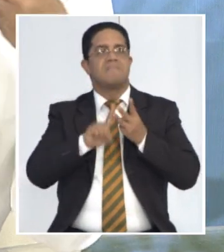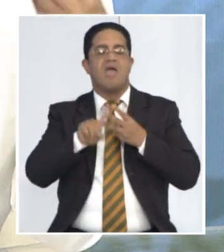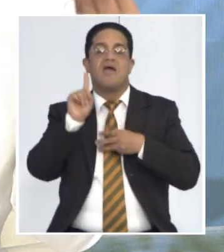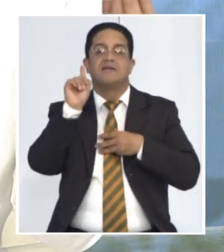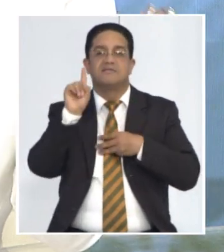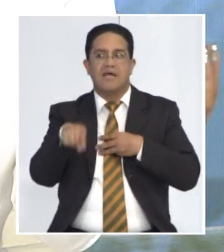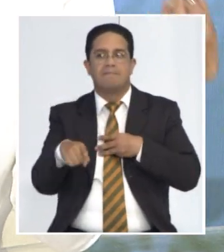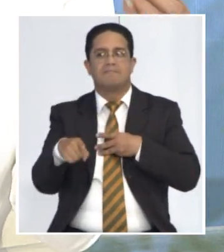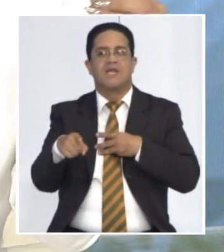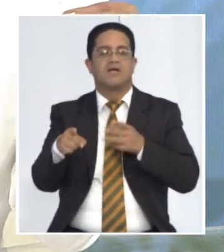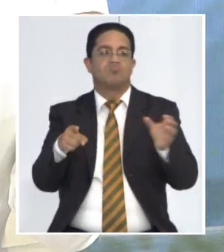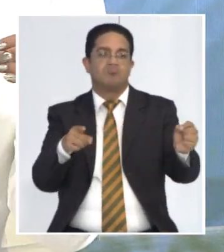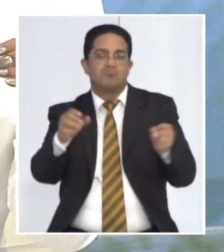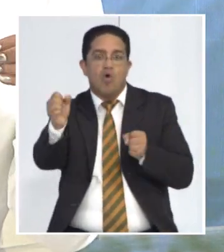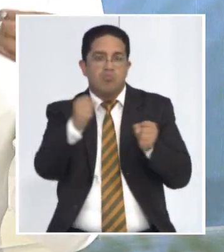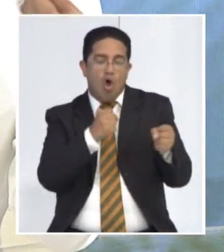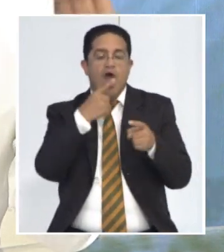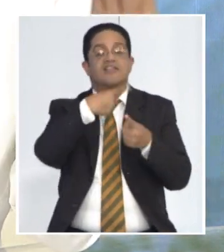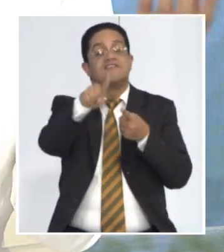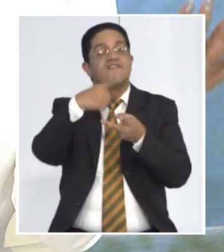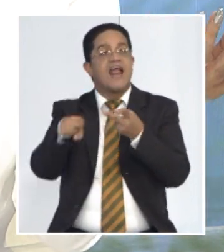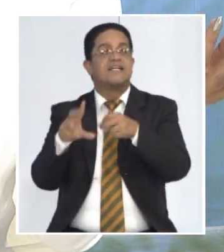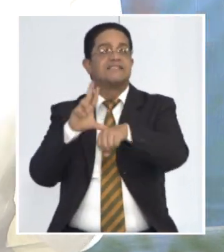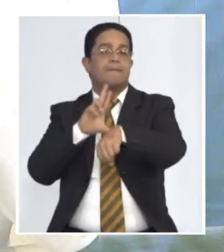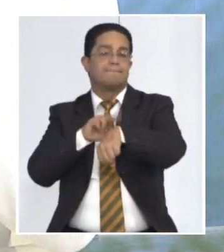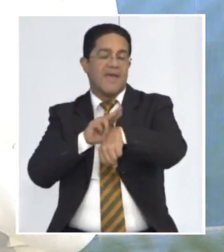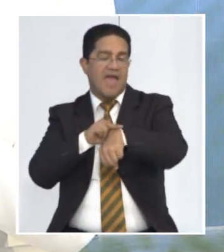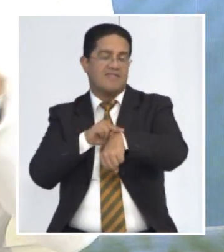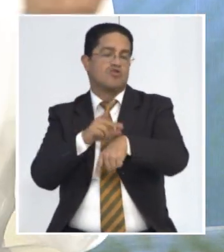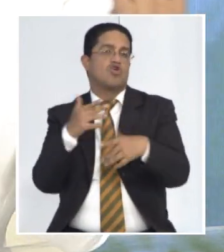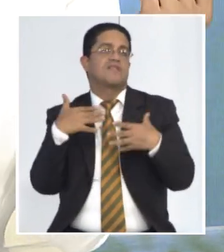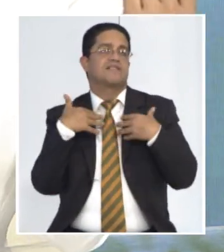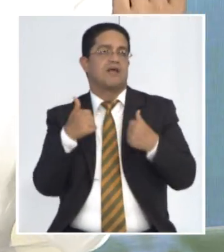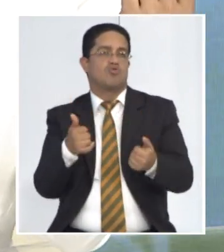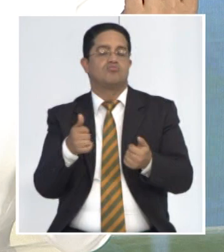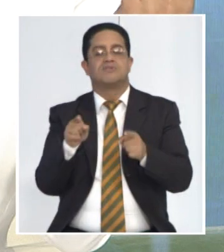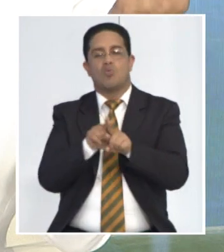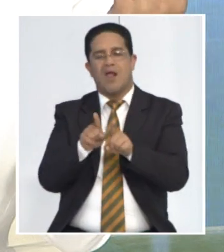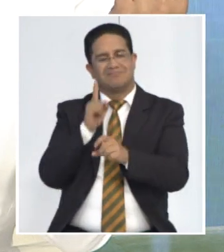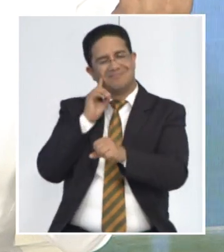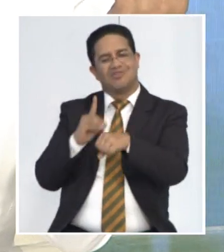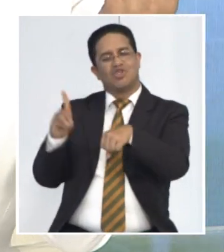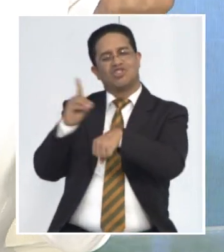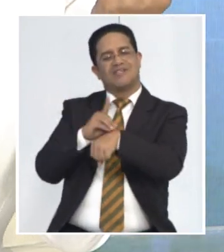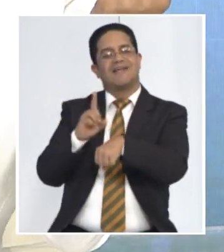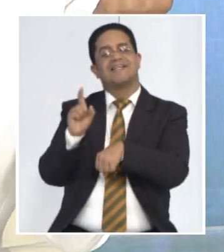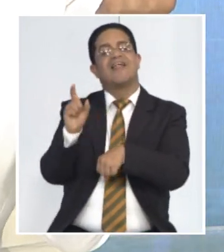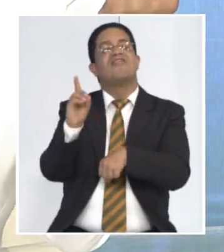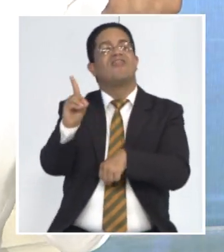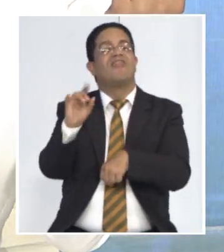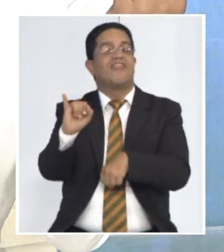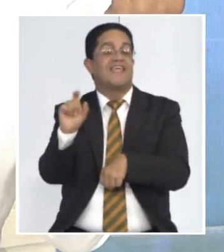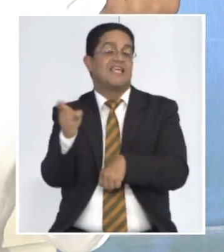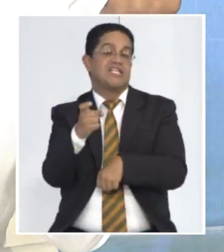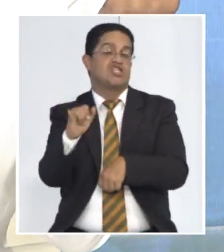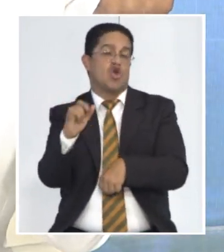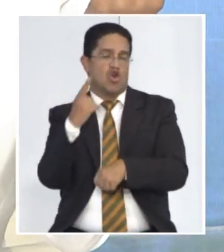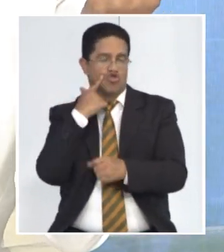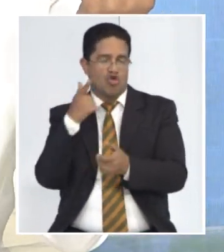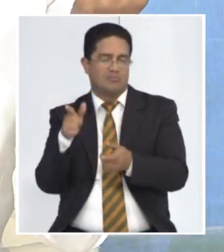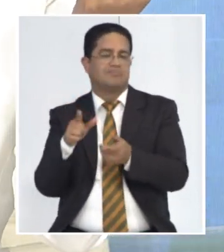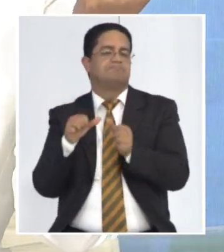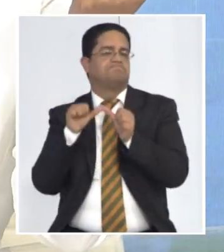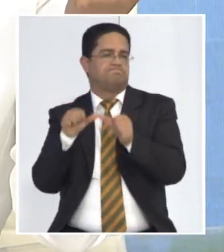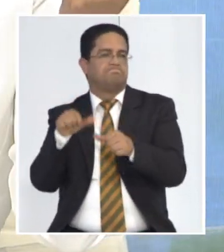diferentes especialistas en esta área, en la salud gastrointestinal, como es el caso del doctor José Di Giorgio, que nos seguirá acompañando en la próxima parte, quien es